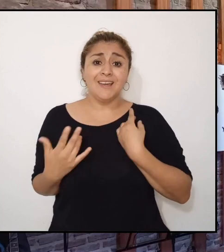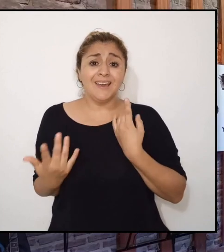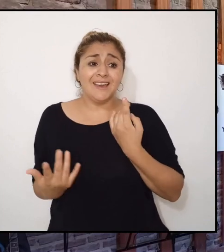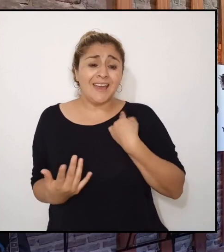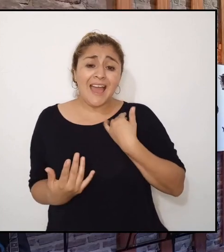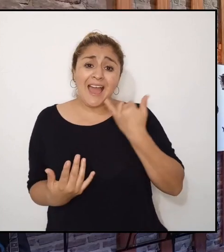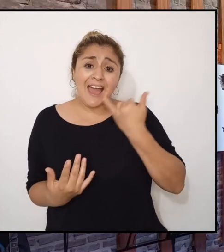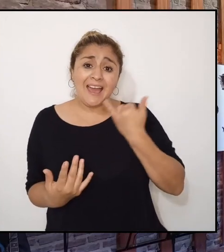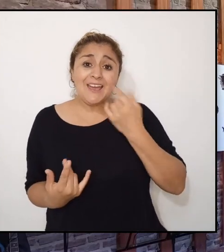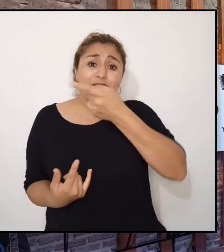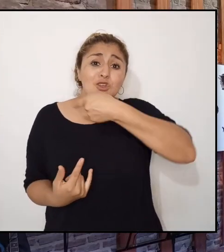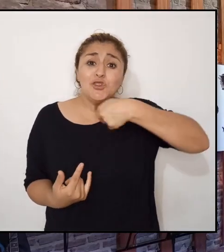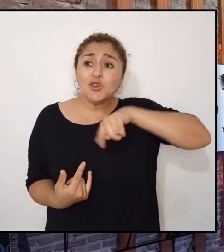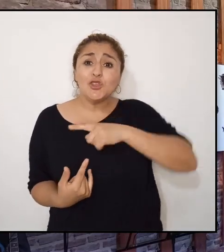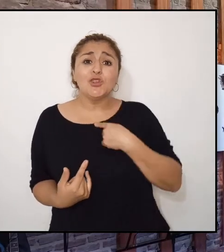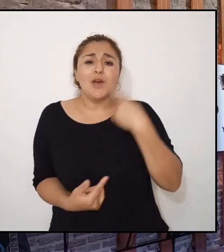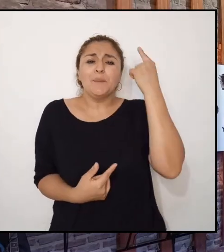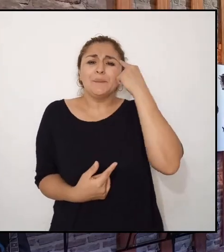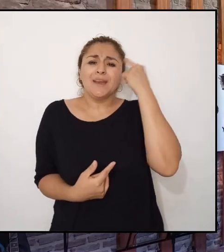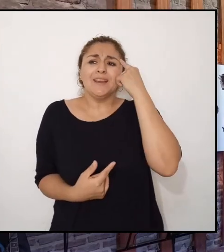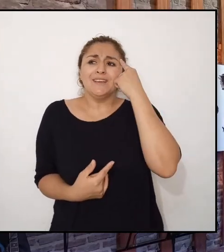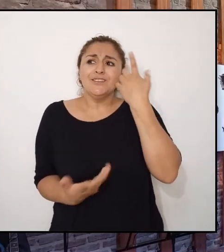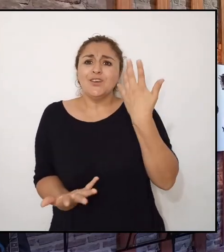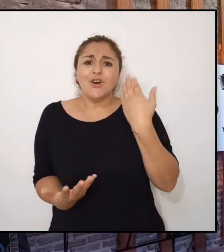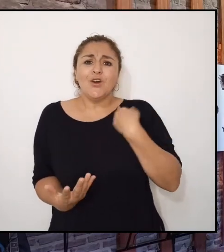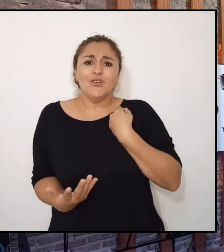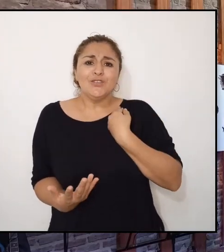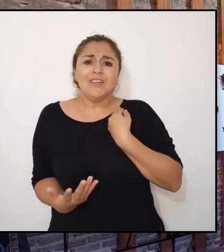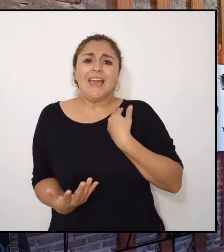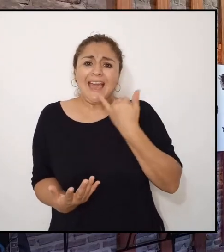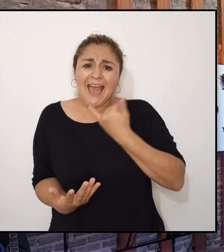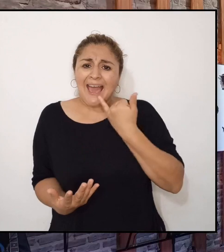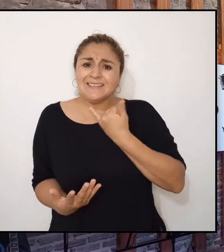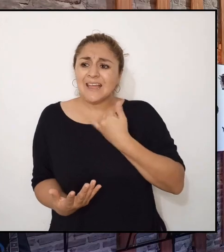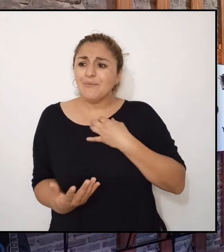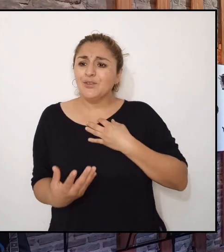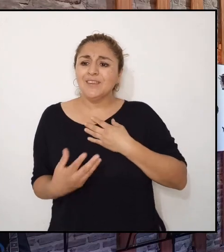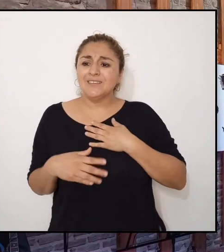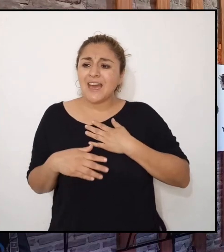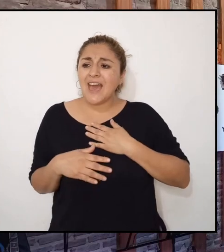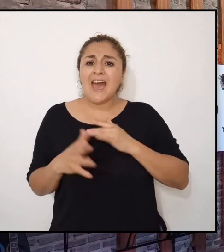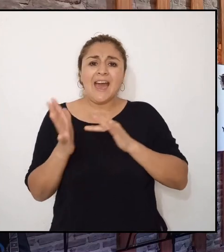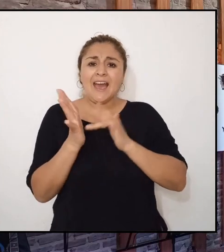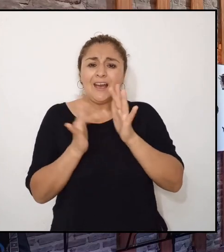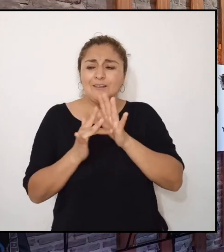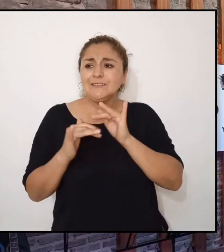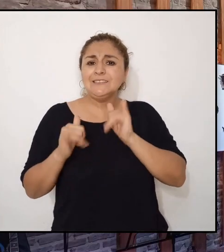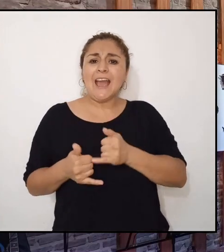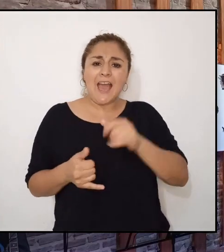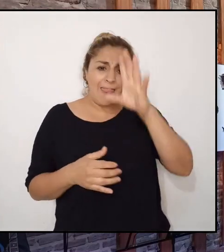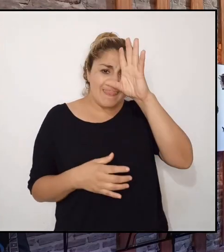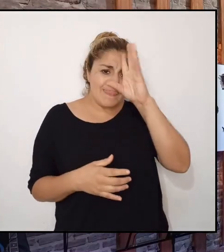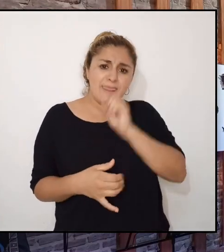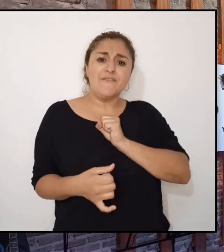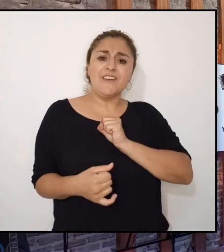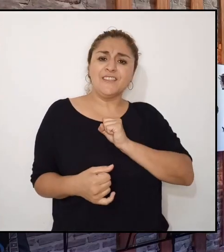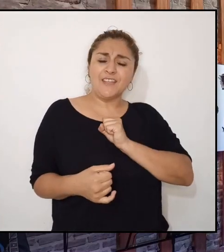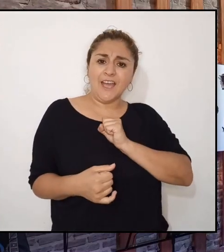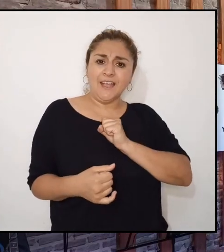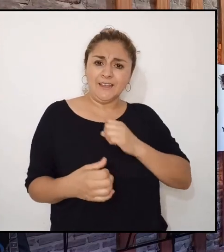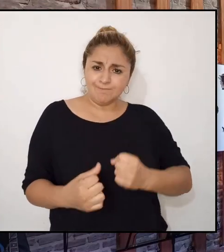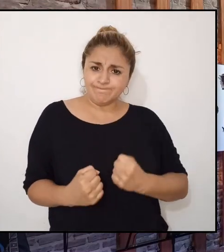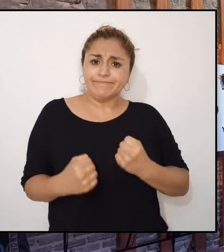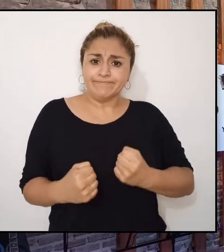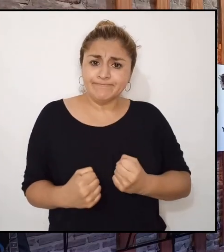por Cristo? No, cuando digo todo, vuelvo a decir, yo no hago énfasis casi nunca, ni en mi iglesia, ni en ningún lugar, sobre la cuestión